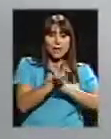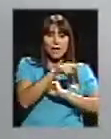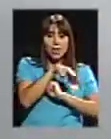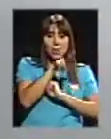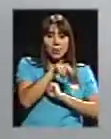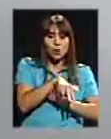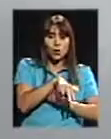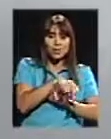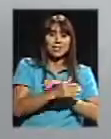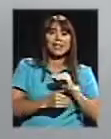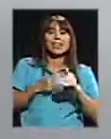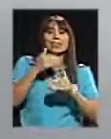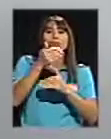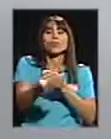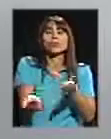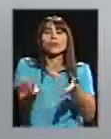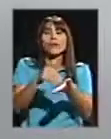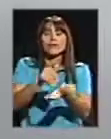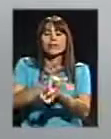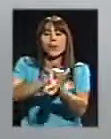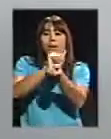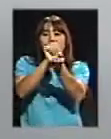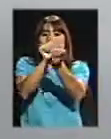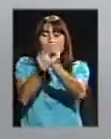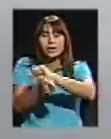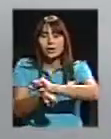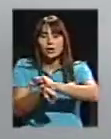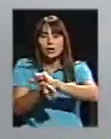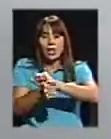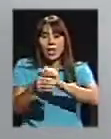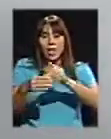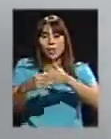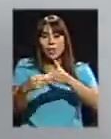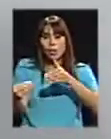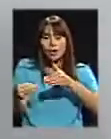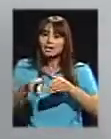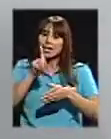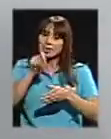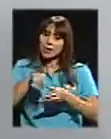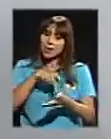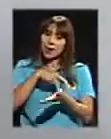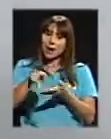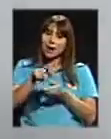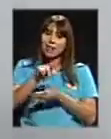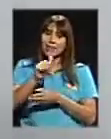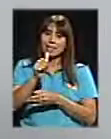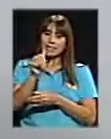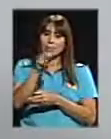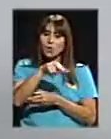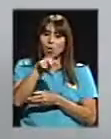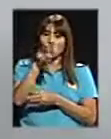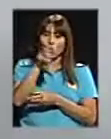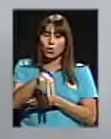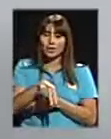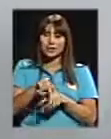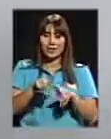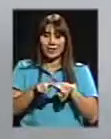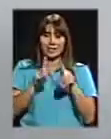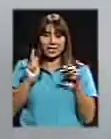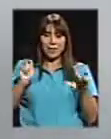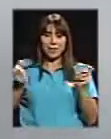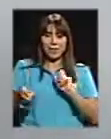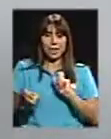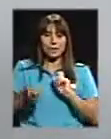que pagar los 10 colones del diferencial cambiario, es decir, lo que le compran uno al vender un dólar a un banco